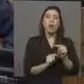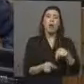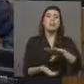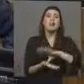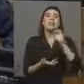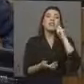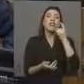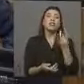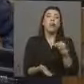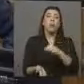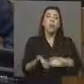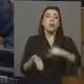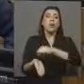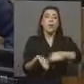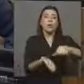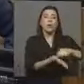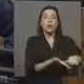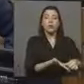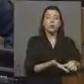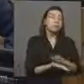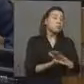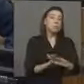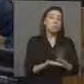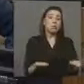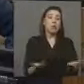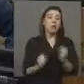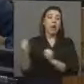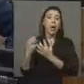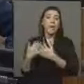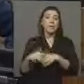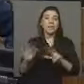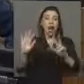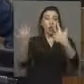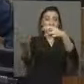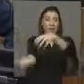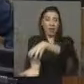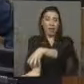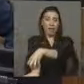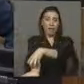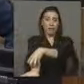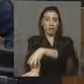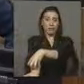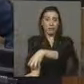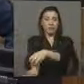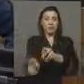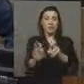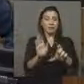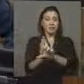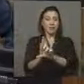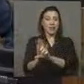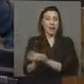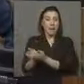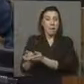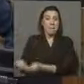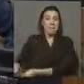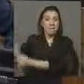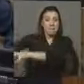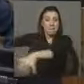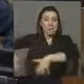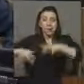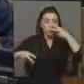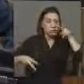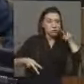multas. El mejor ejemplo de ello es la empresa de la octava región, que en el ámbito de la ley de pesca fue